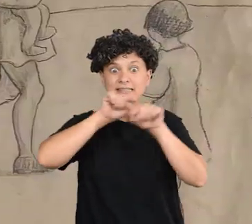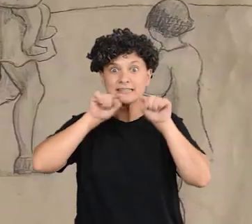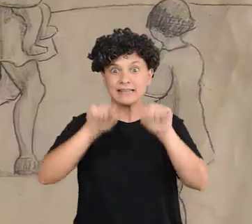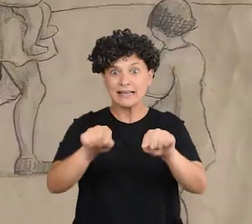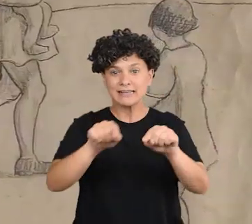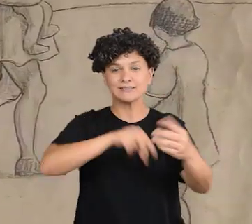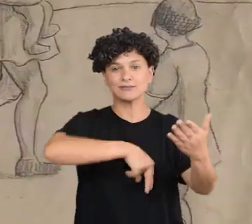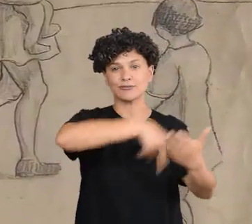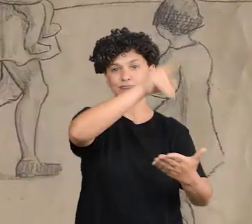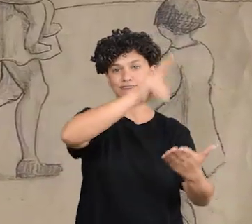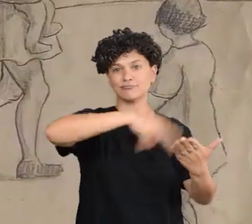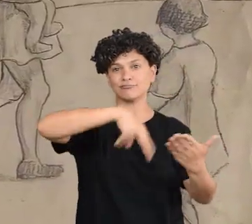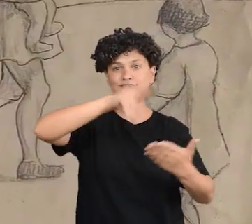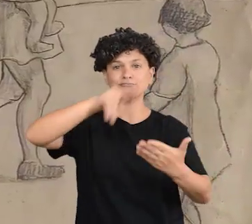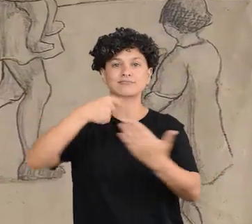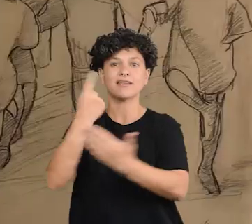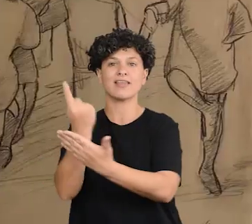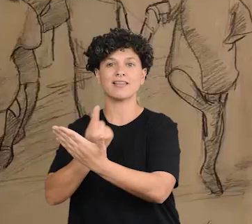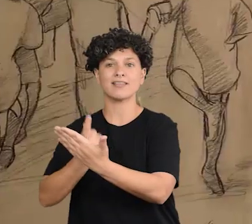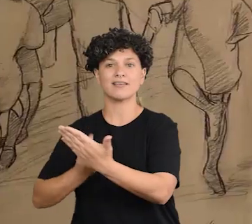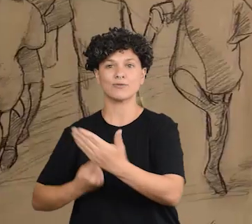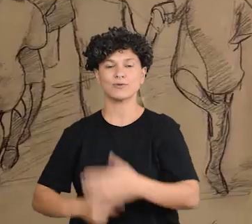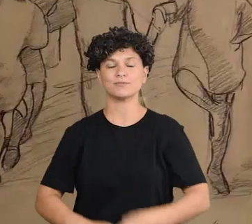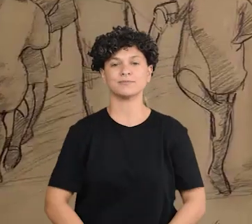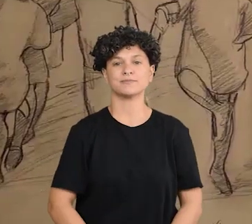Lo registraba a través de